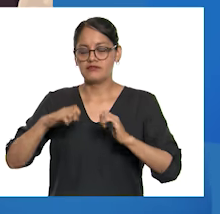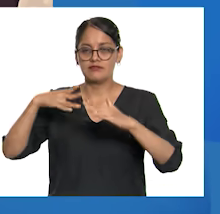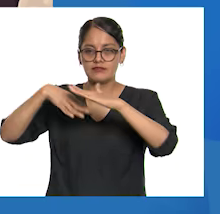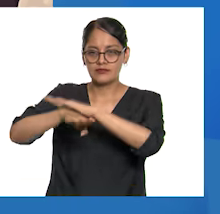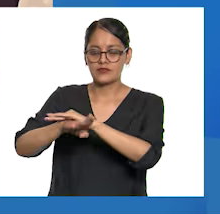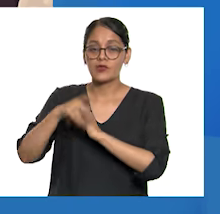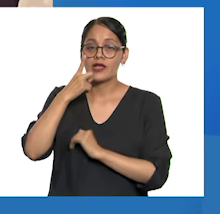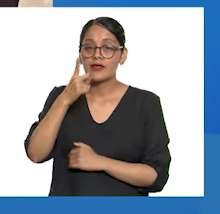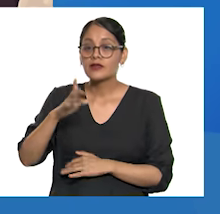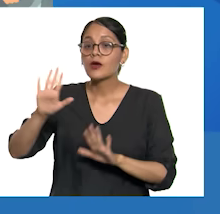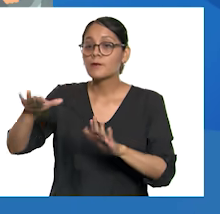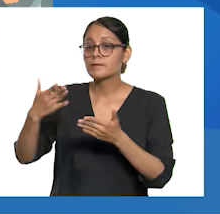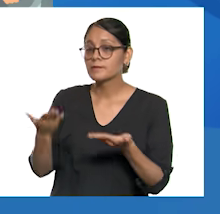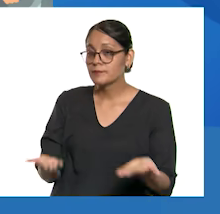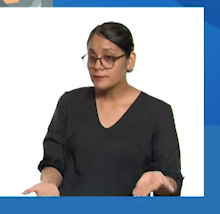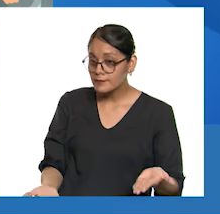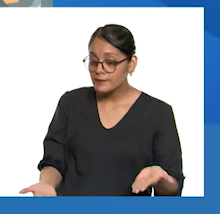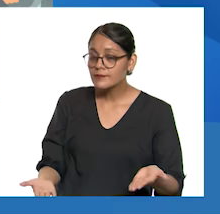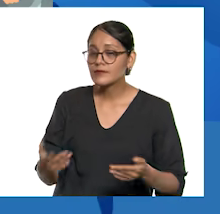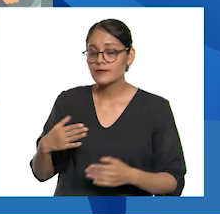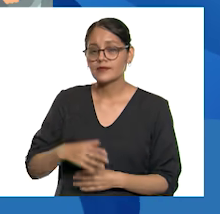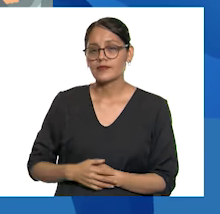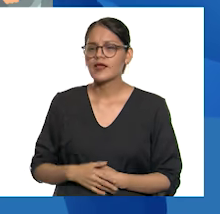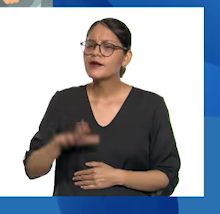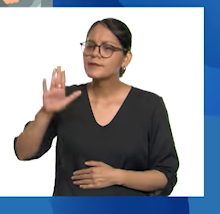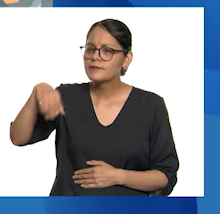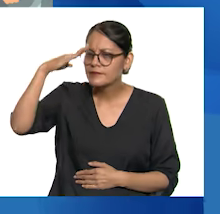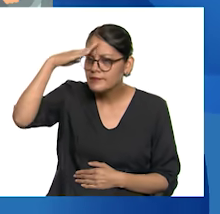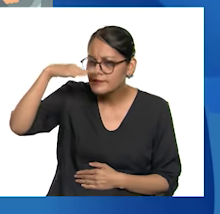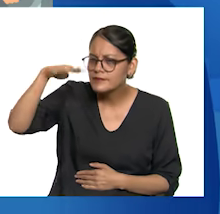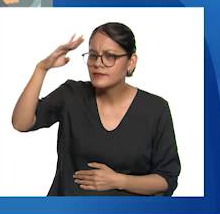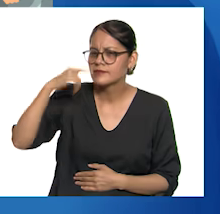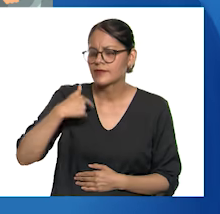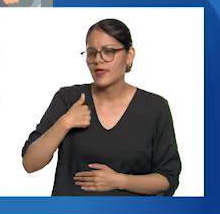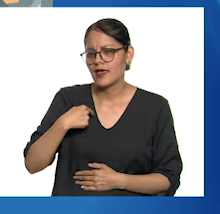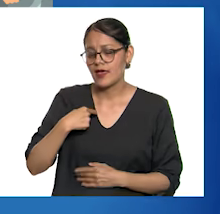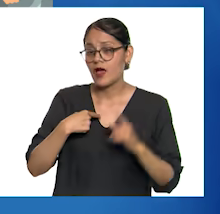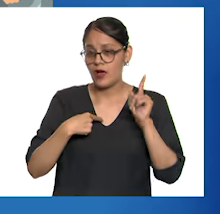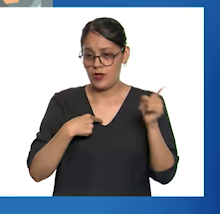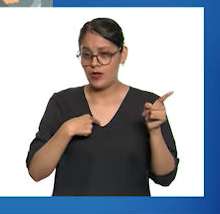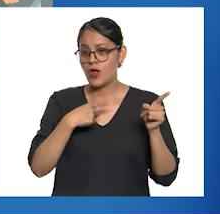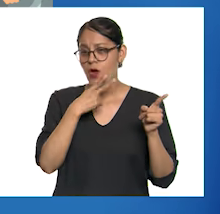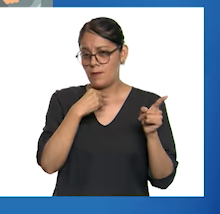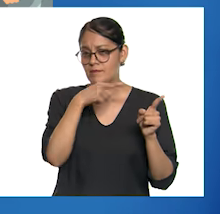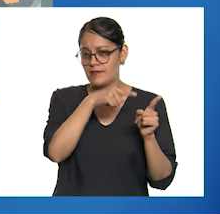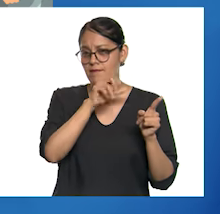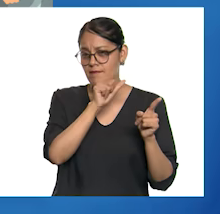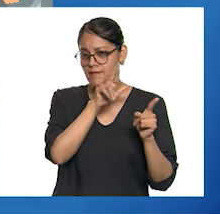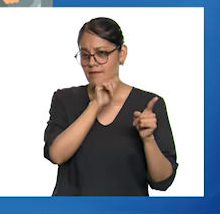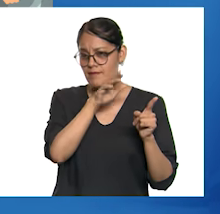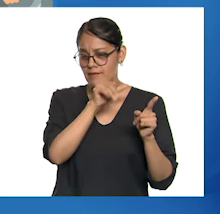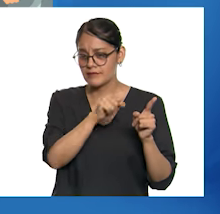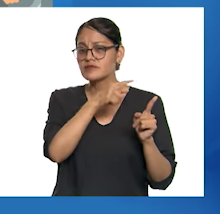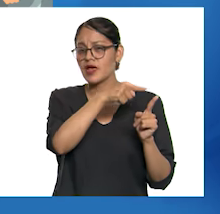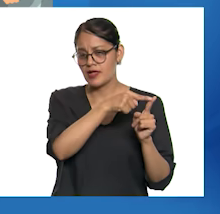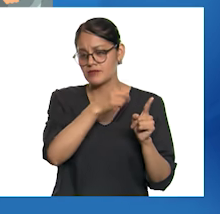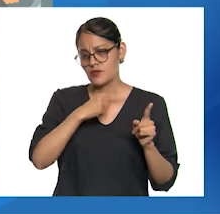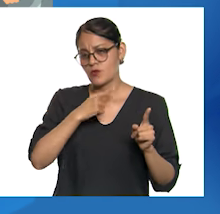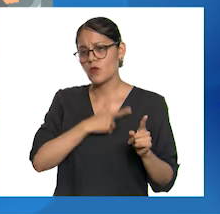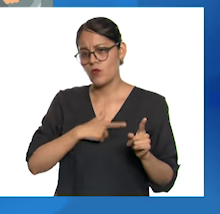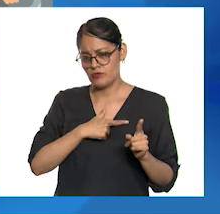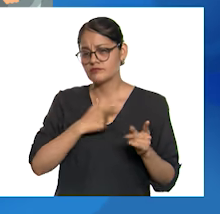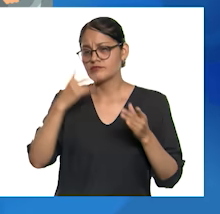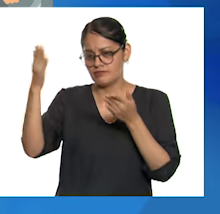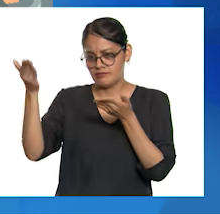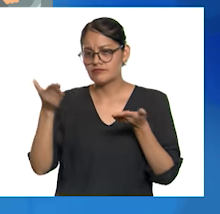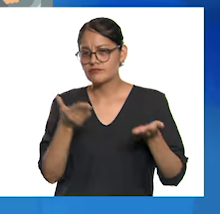le dijo presentándole el conejo. Señor, mi amo, el señor de Carabás, tendrá un placer en que se digne a probar su